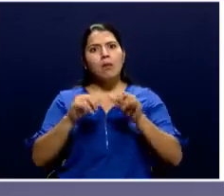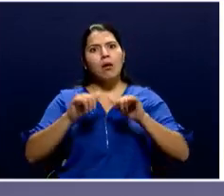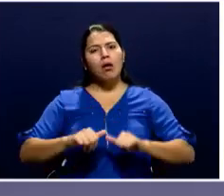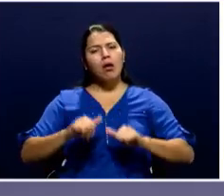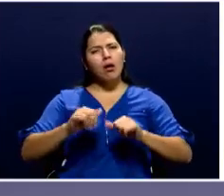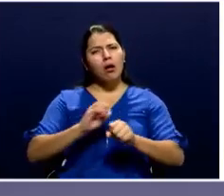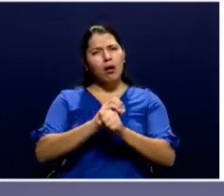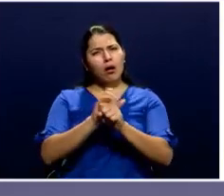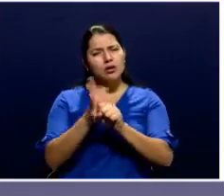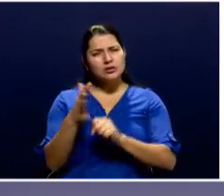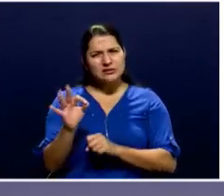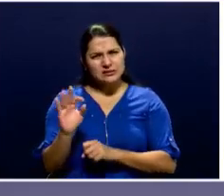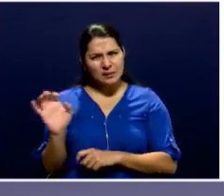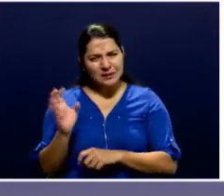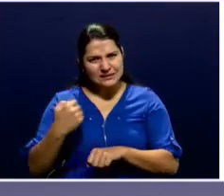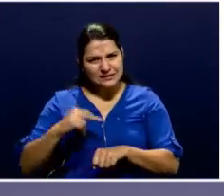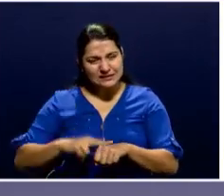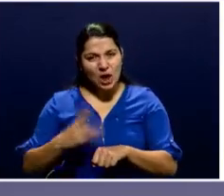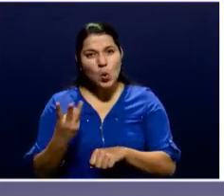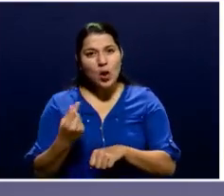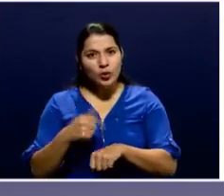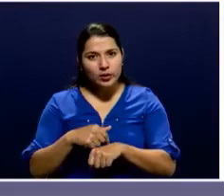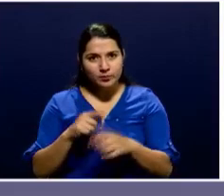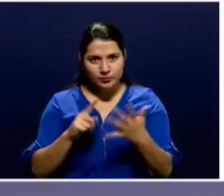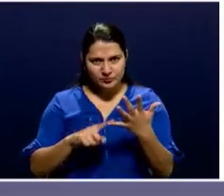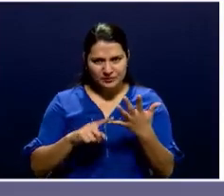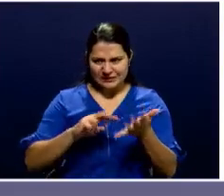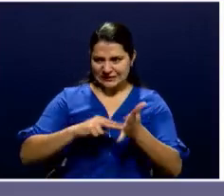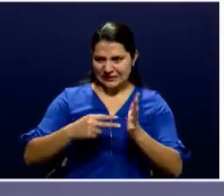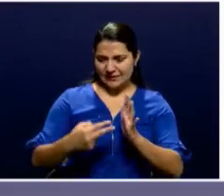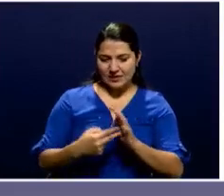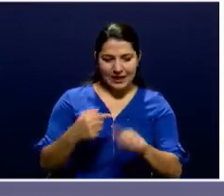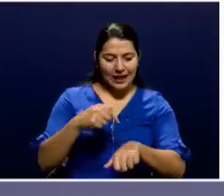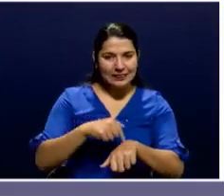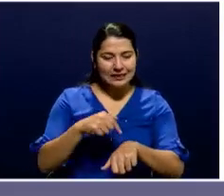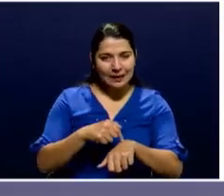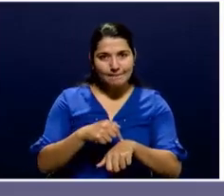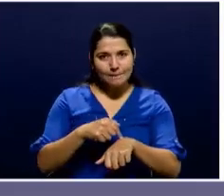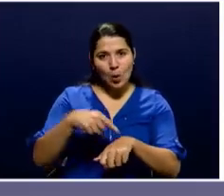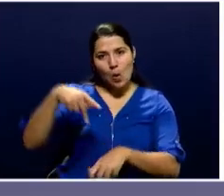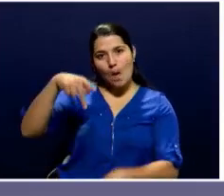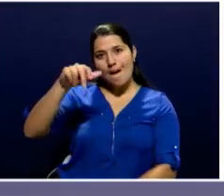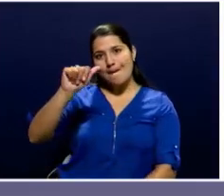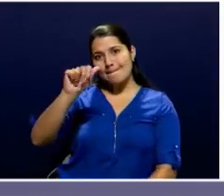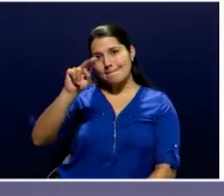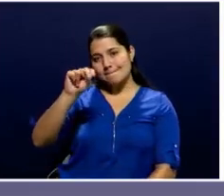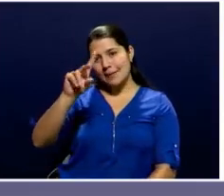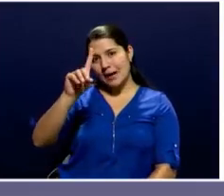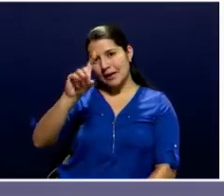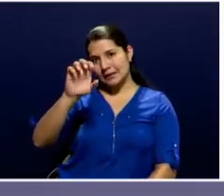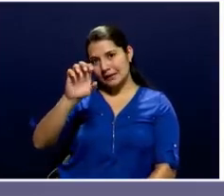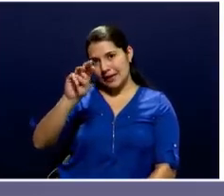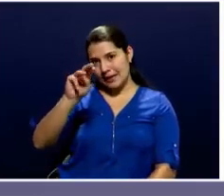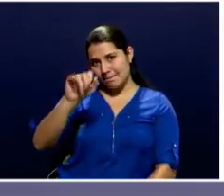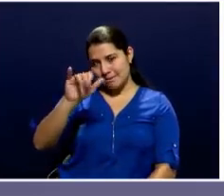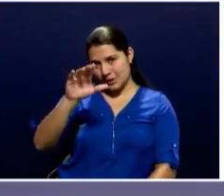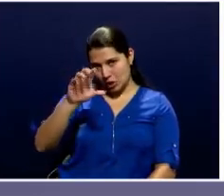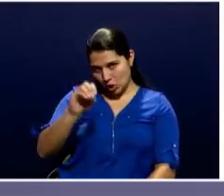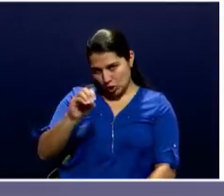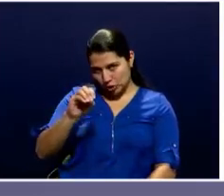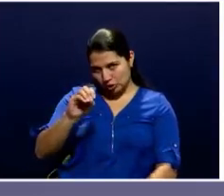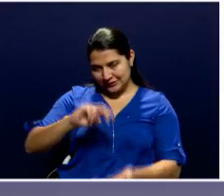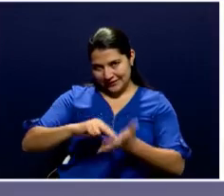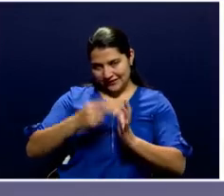emergencia? ¿Qué son las olas pandémicas? Para analizar todas estas preguntas, voy a conversar con